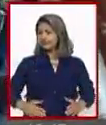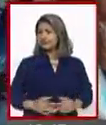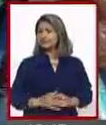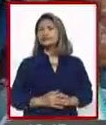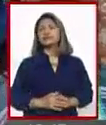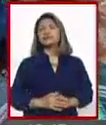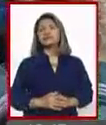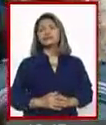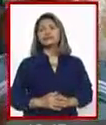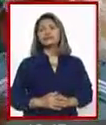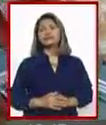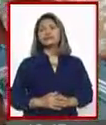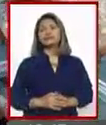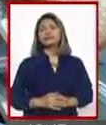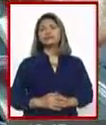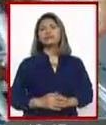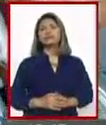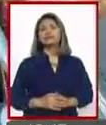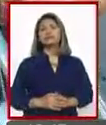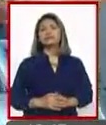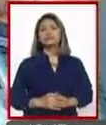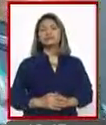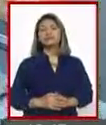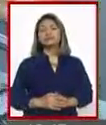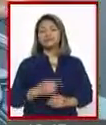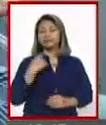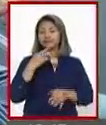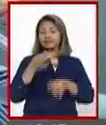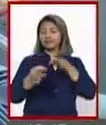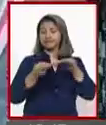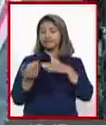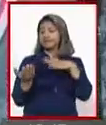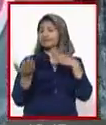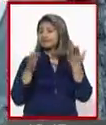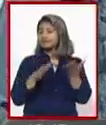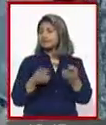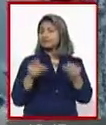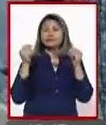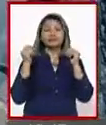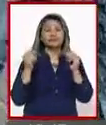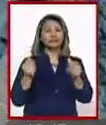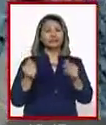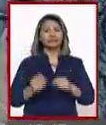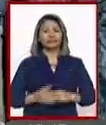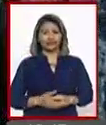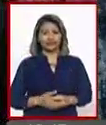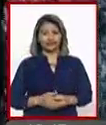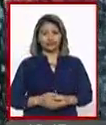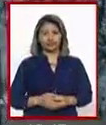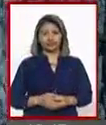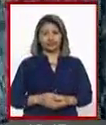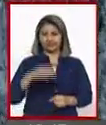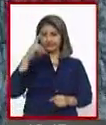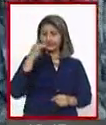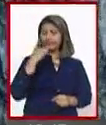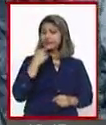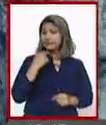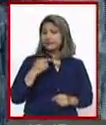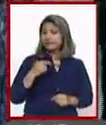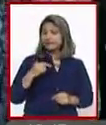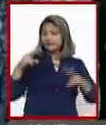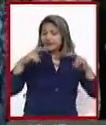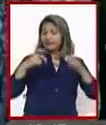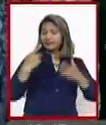en un soporte sólido. El reporte es de que fallece de forma instantánea. Se está